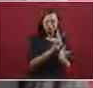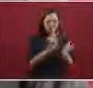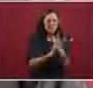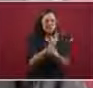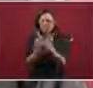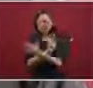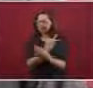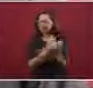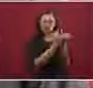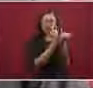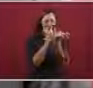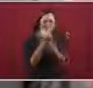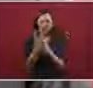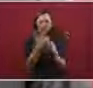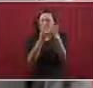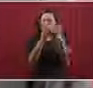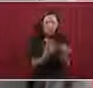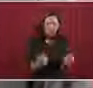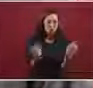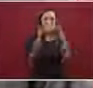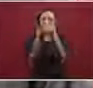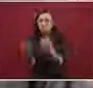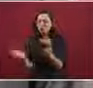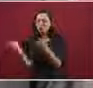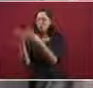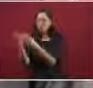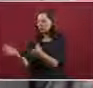y además que